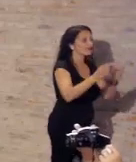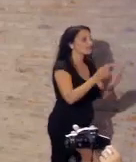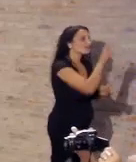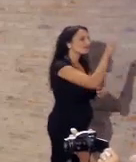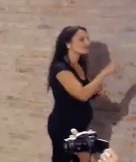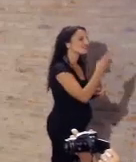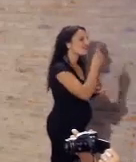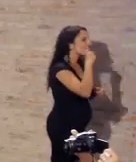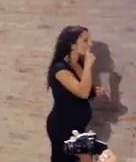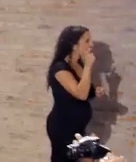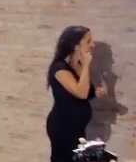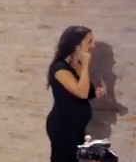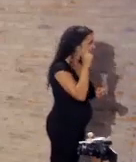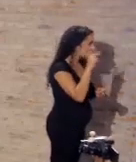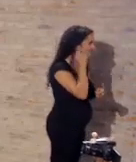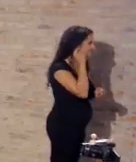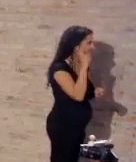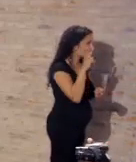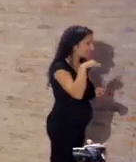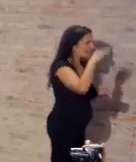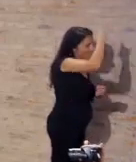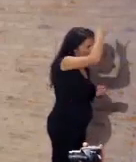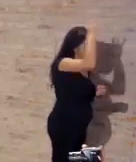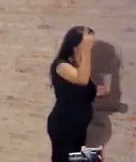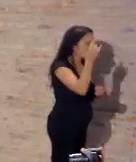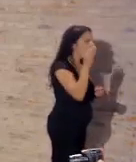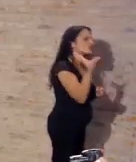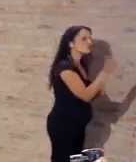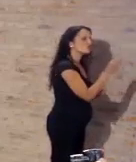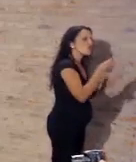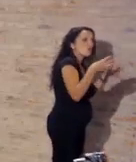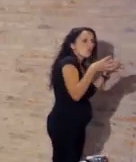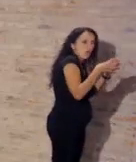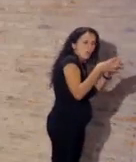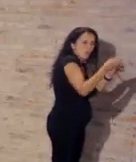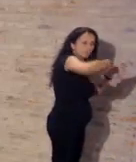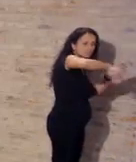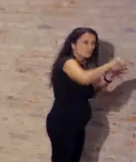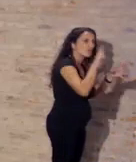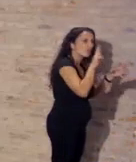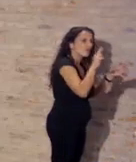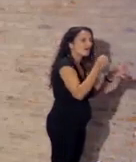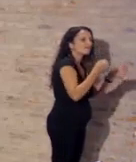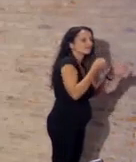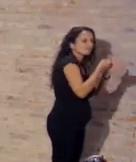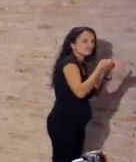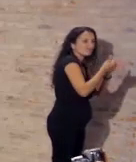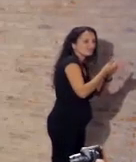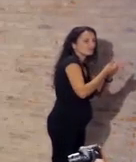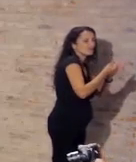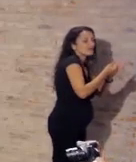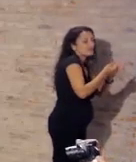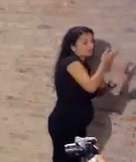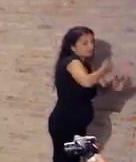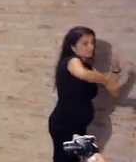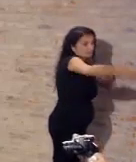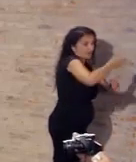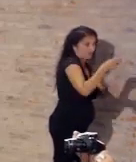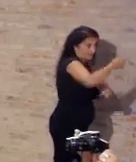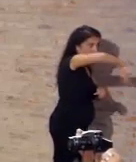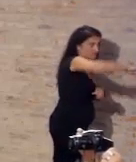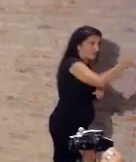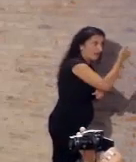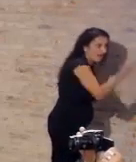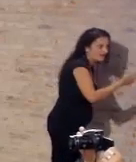convocado a day y a todas las compañeras mujeres militantes con discapacidad por bueno por haber